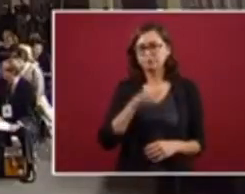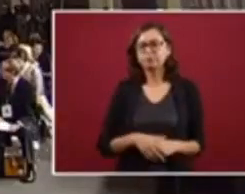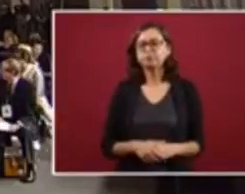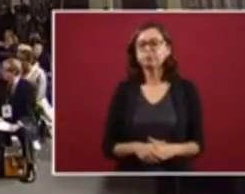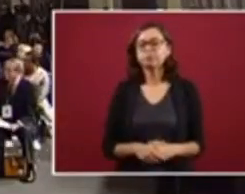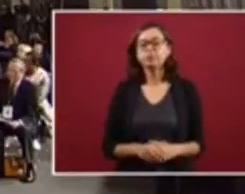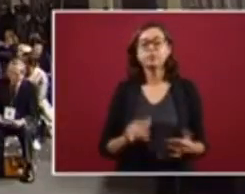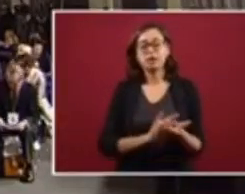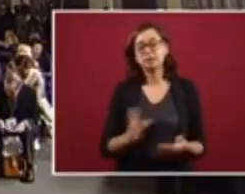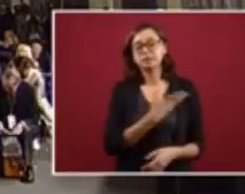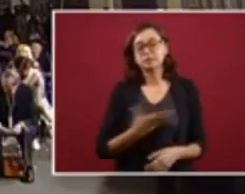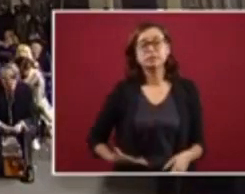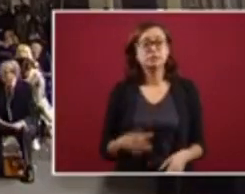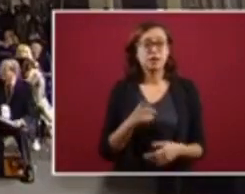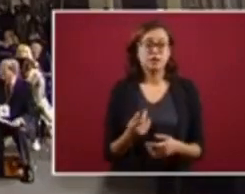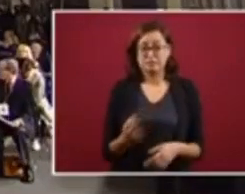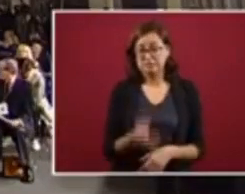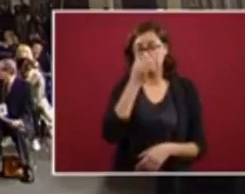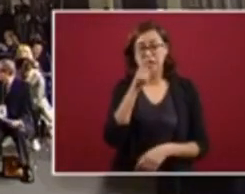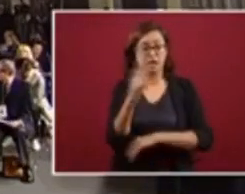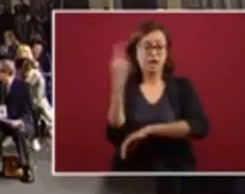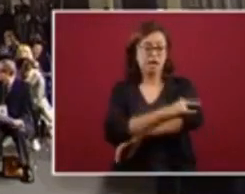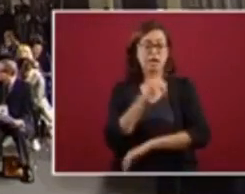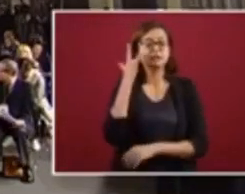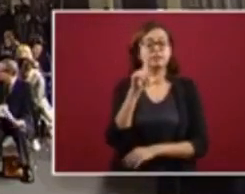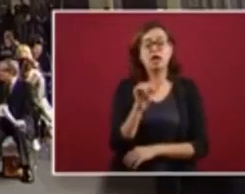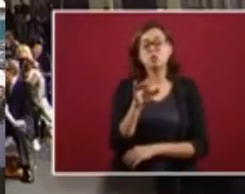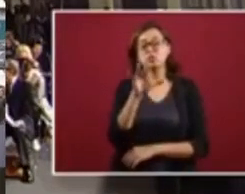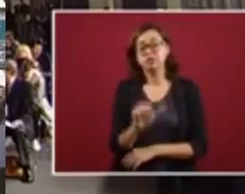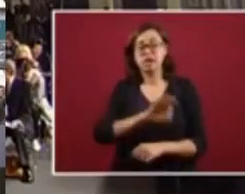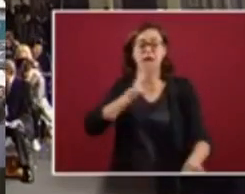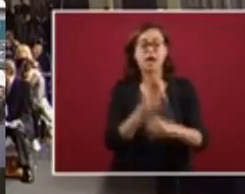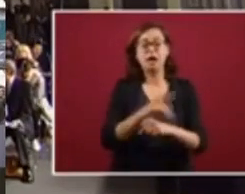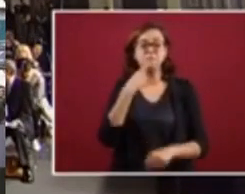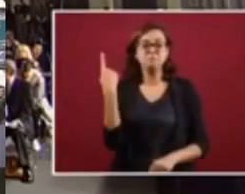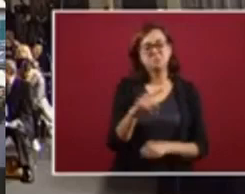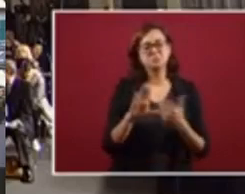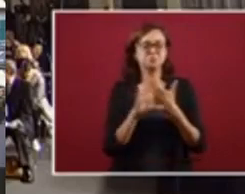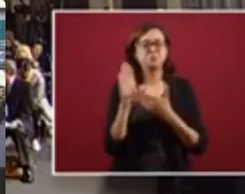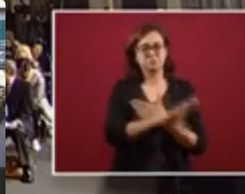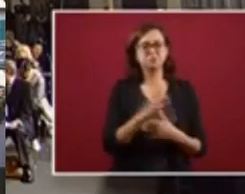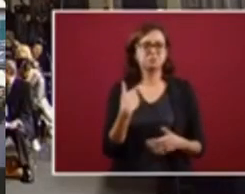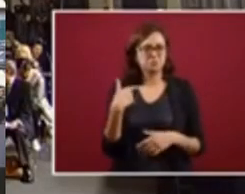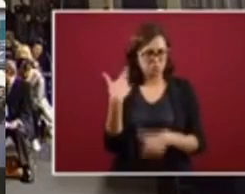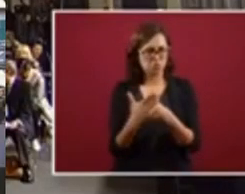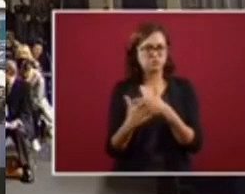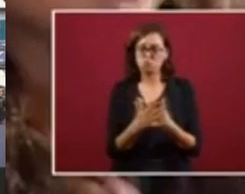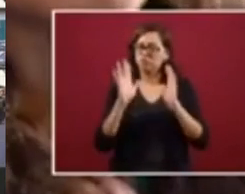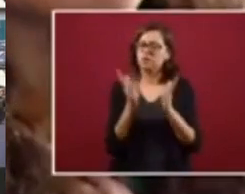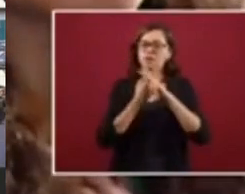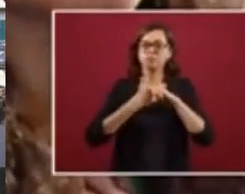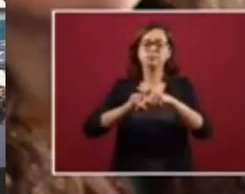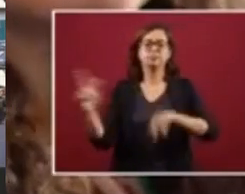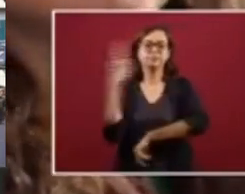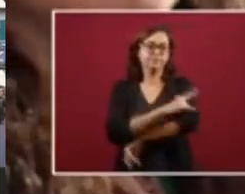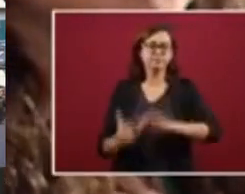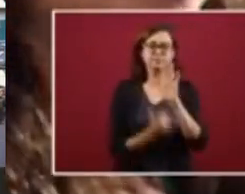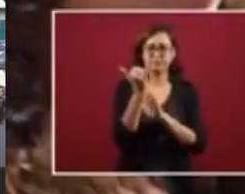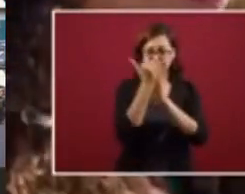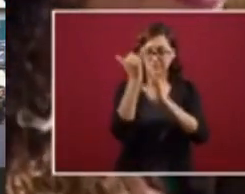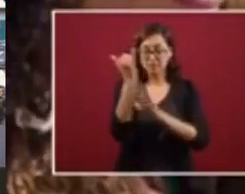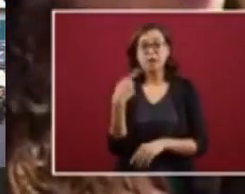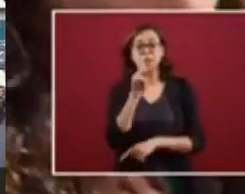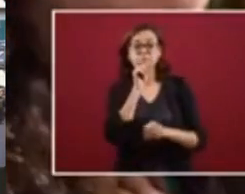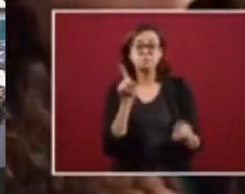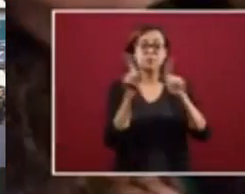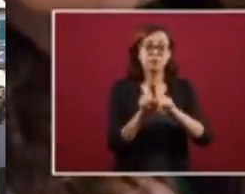punto de resolverse el asunto de los amparos de Santa Lucía y todo apunta a que será positivo en el sentido de que se daría luz verde a que proceda la obra en Santa Lucía. Sin embargo, también todo